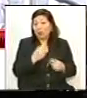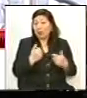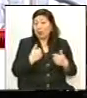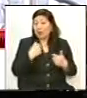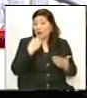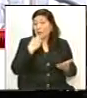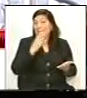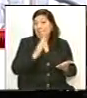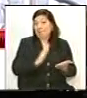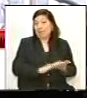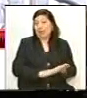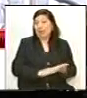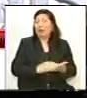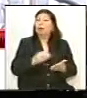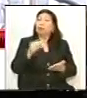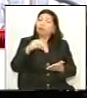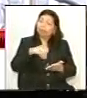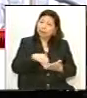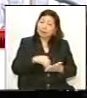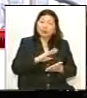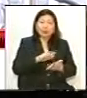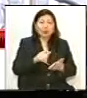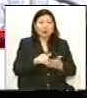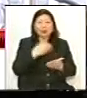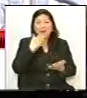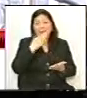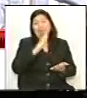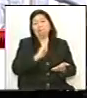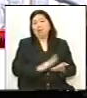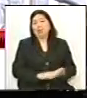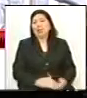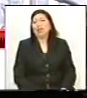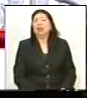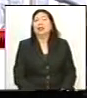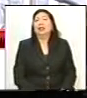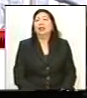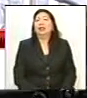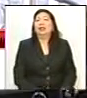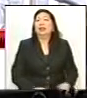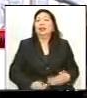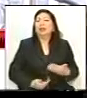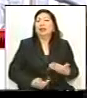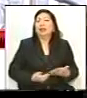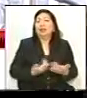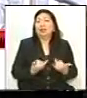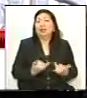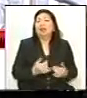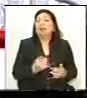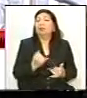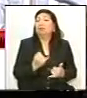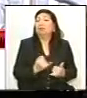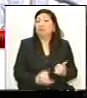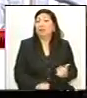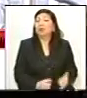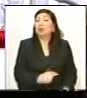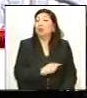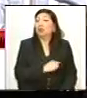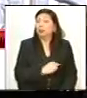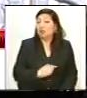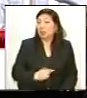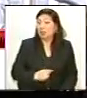mal, siguen las adendas, sigue todo mal. Eso ha llevado a que efectivamente, finalmente, el